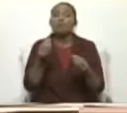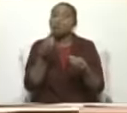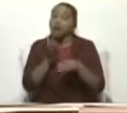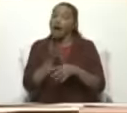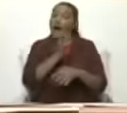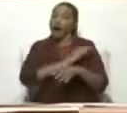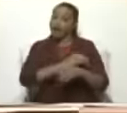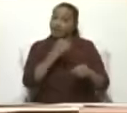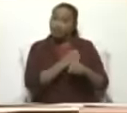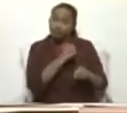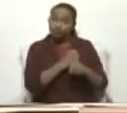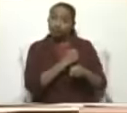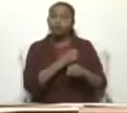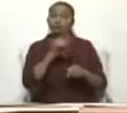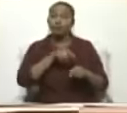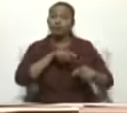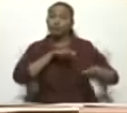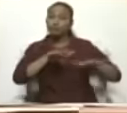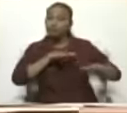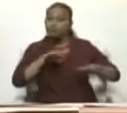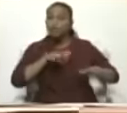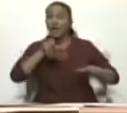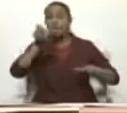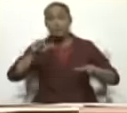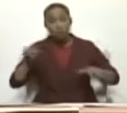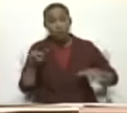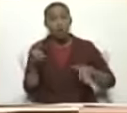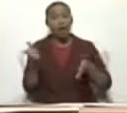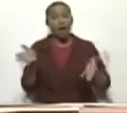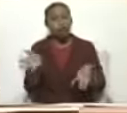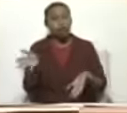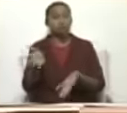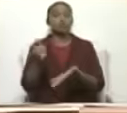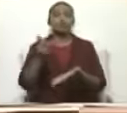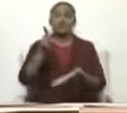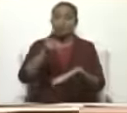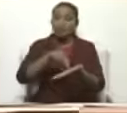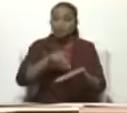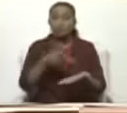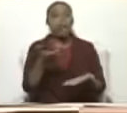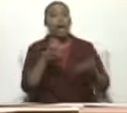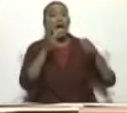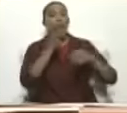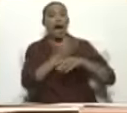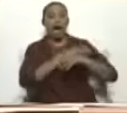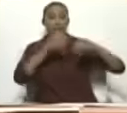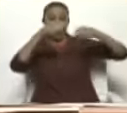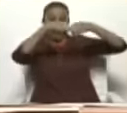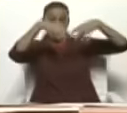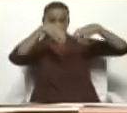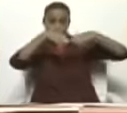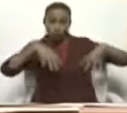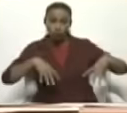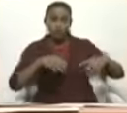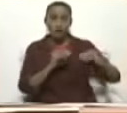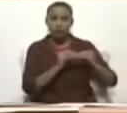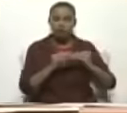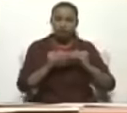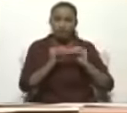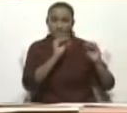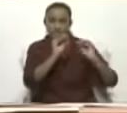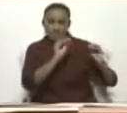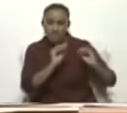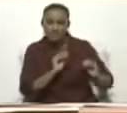Te garantice la movilización, que te garantice la presencia.